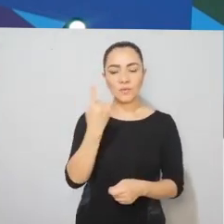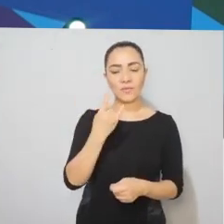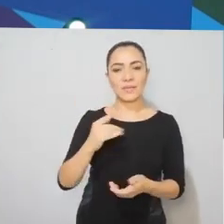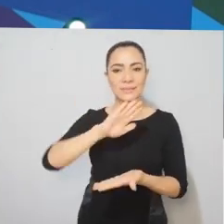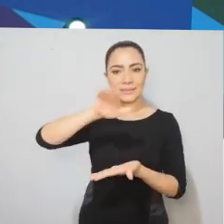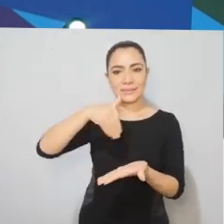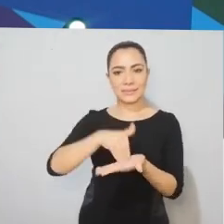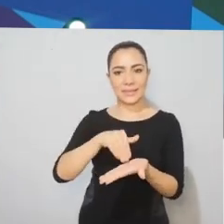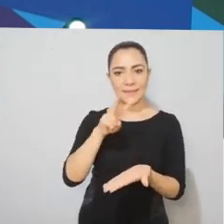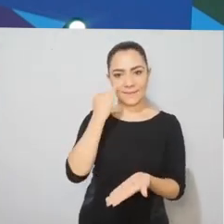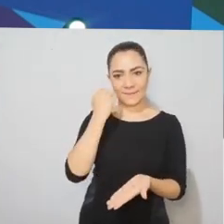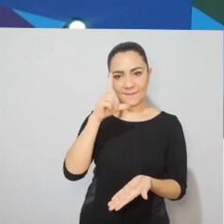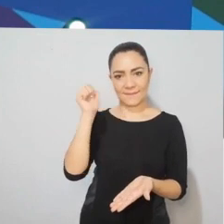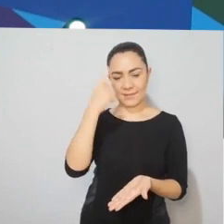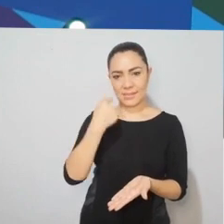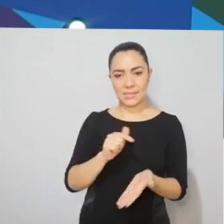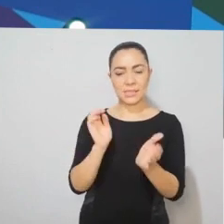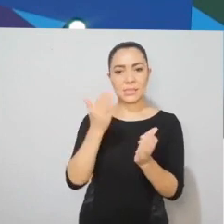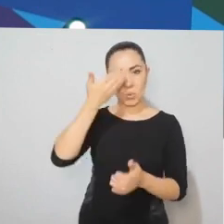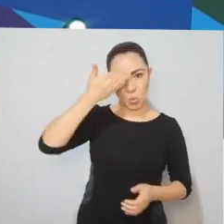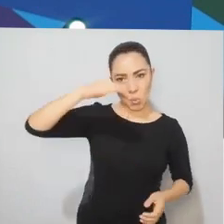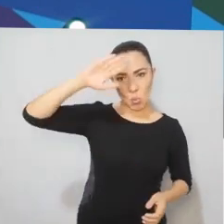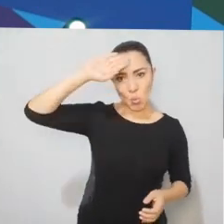Villas, Santa Clara, Cuba, en el año